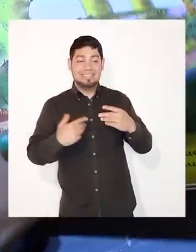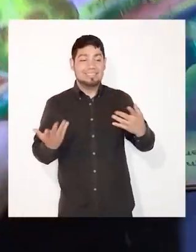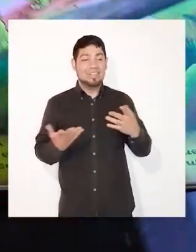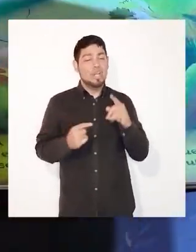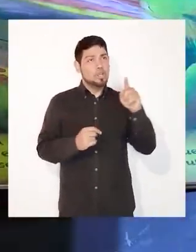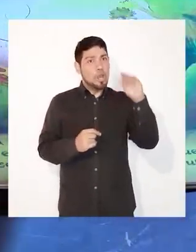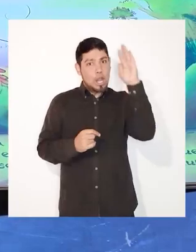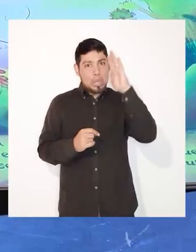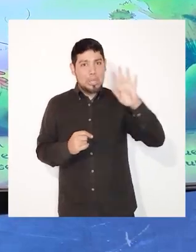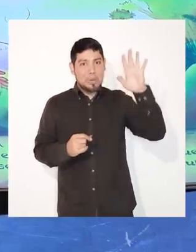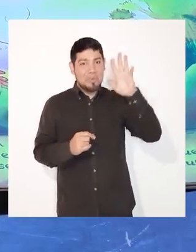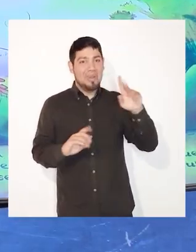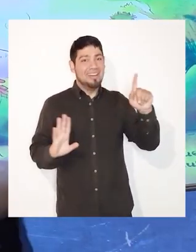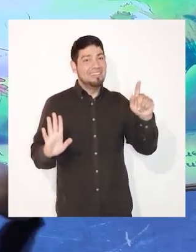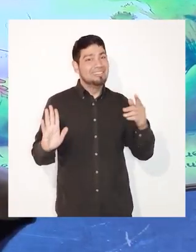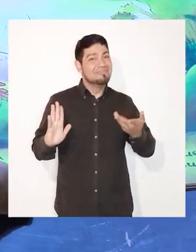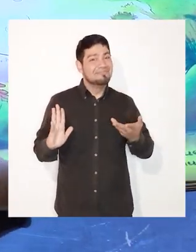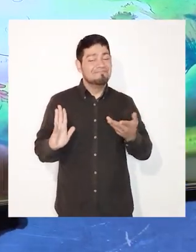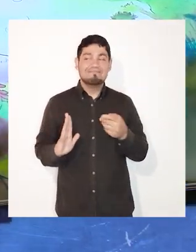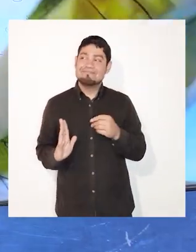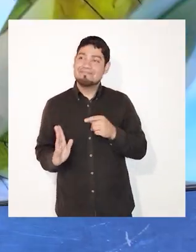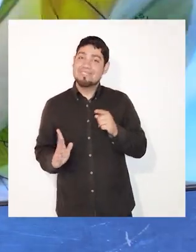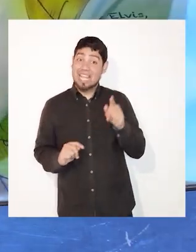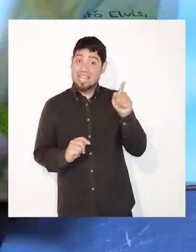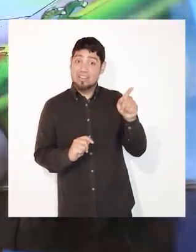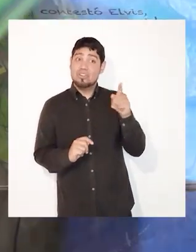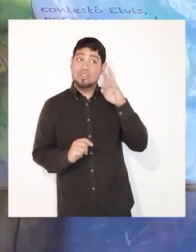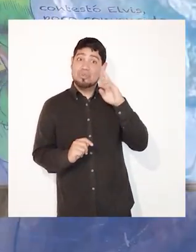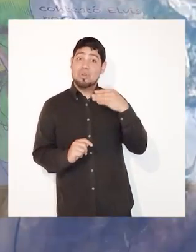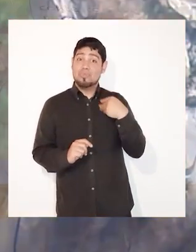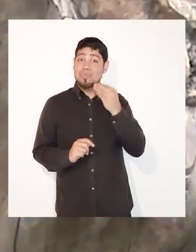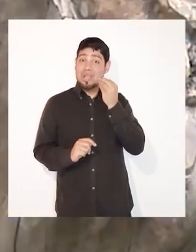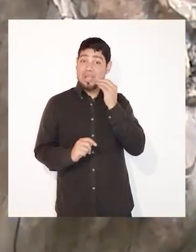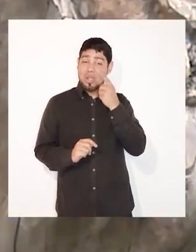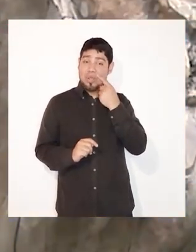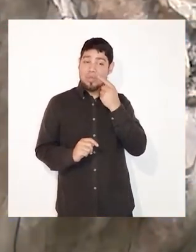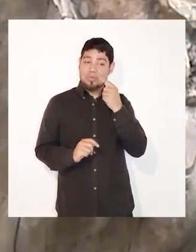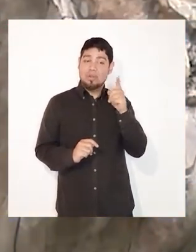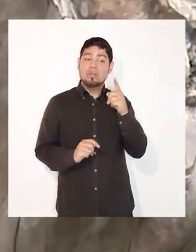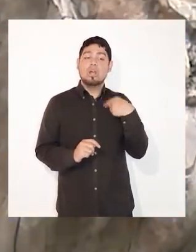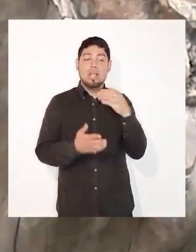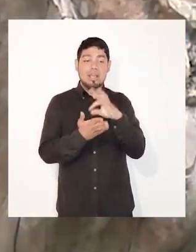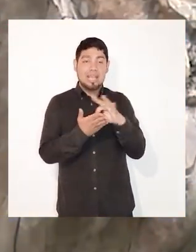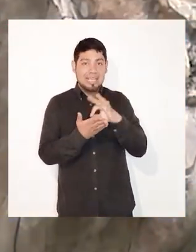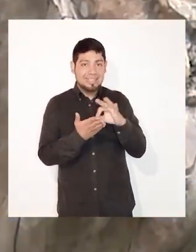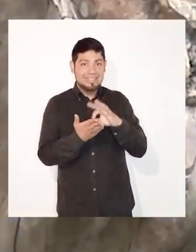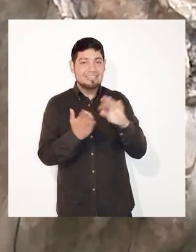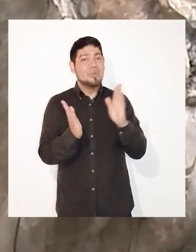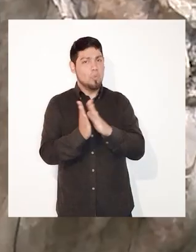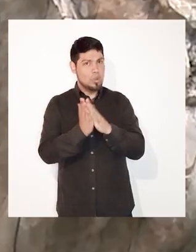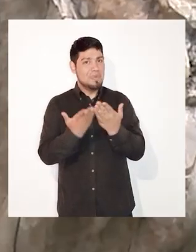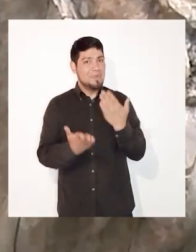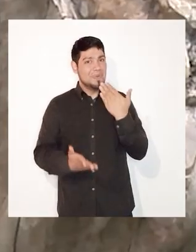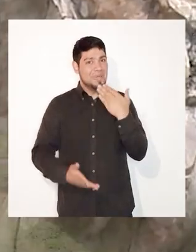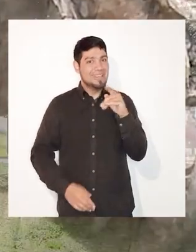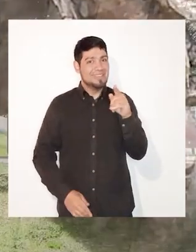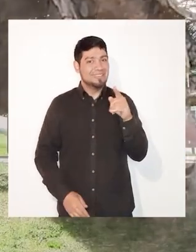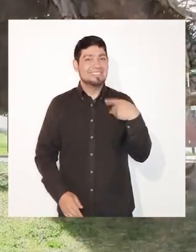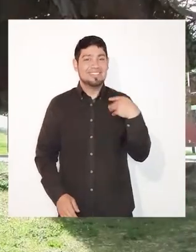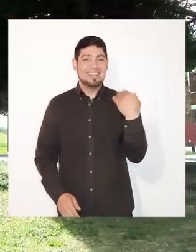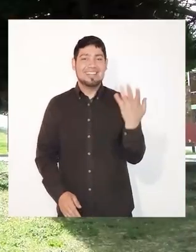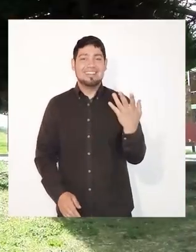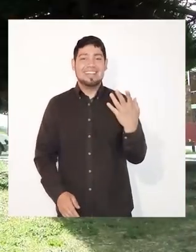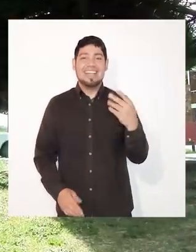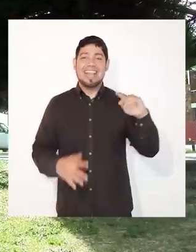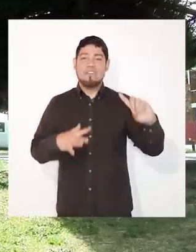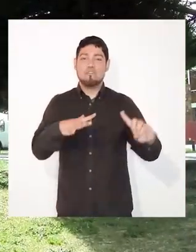involucrarnos nosotros como personajes de cuentos. Creo que esa habilidad, él también publicó un libro, que se llama Clemente y Ramón